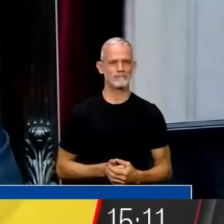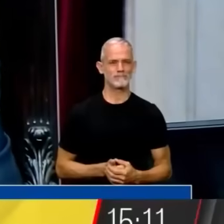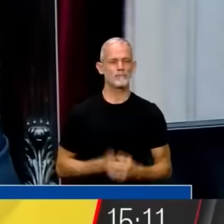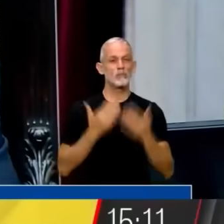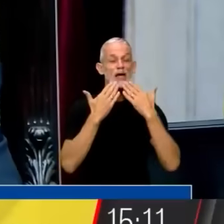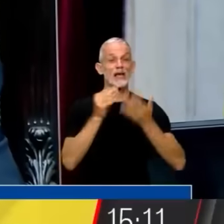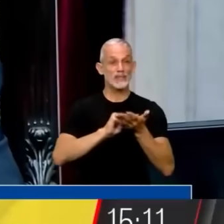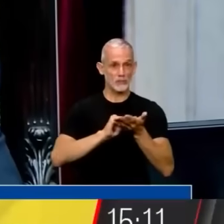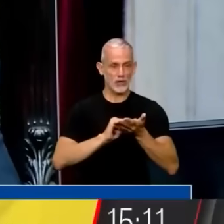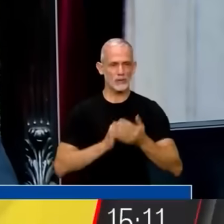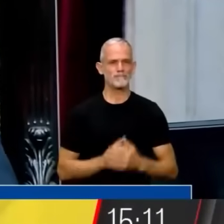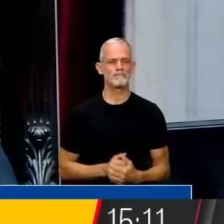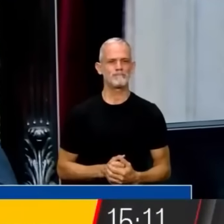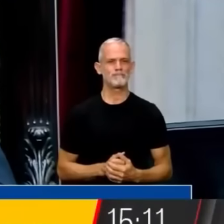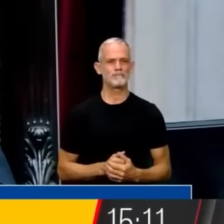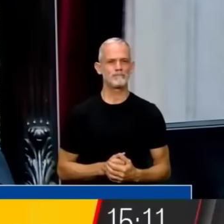Gracias, diputado.